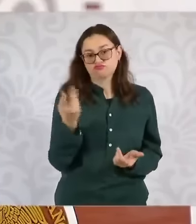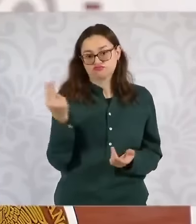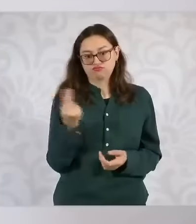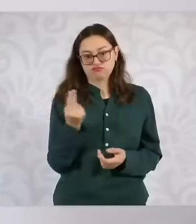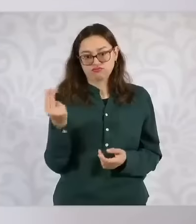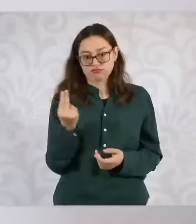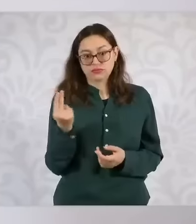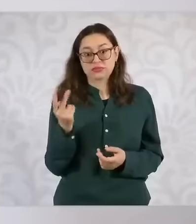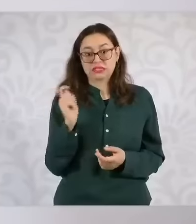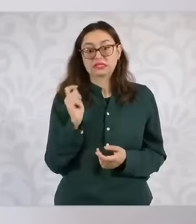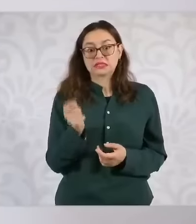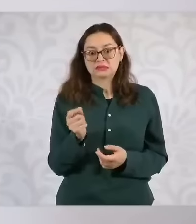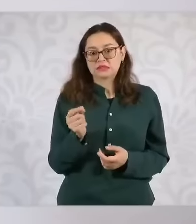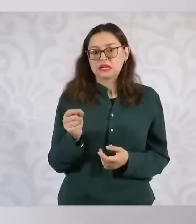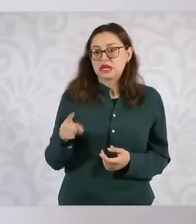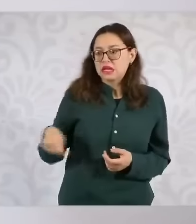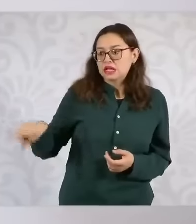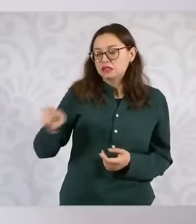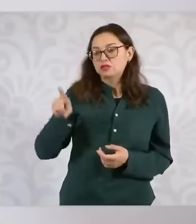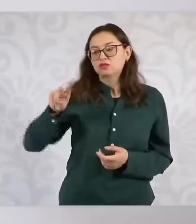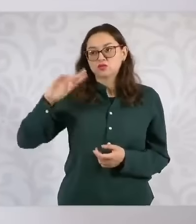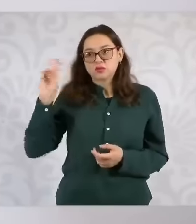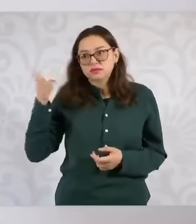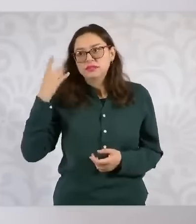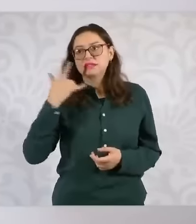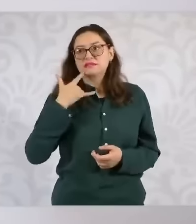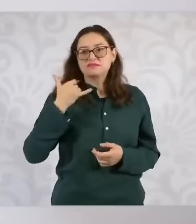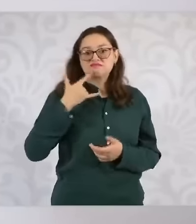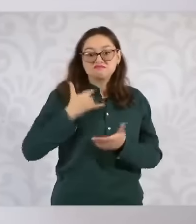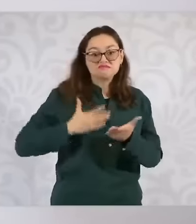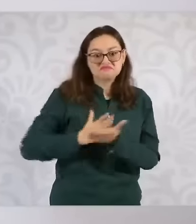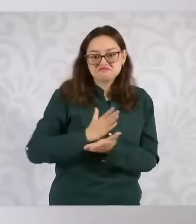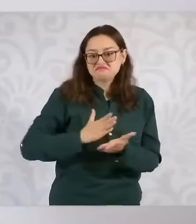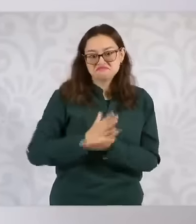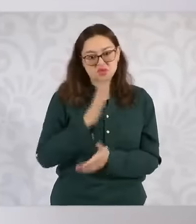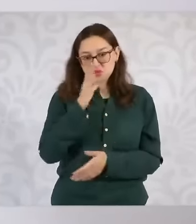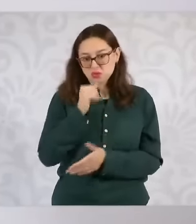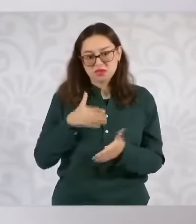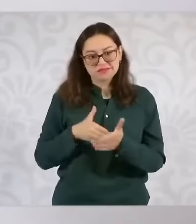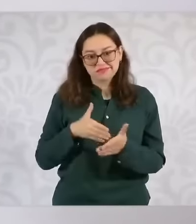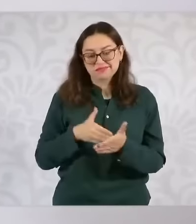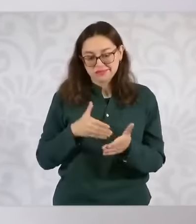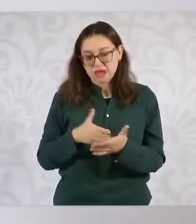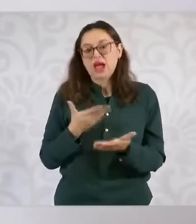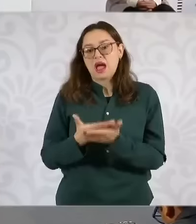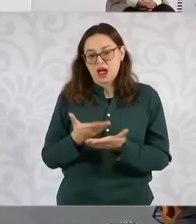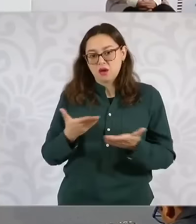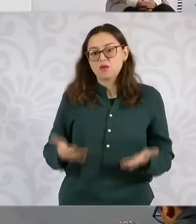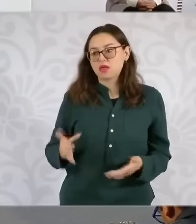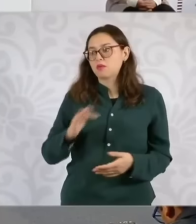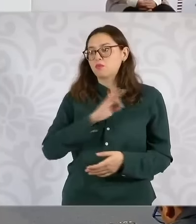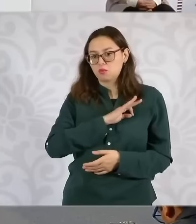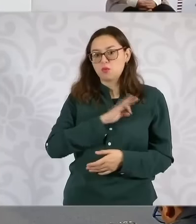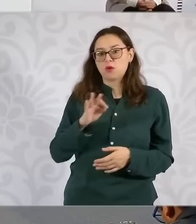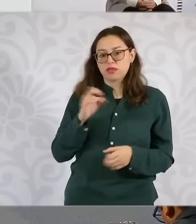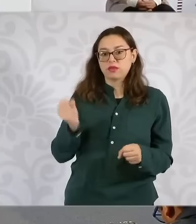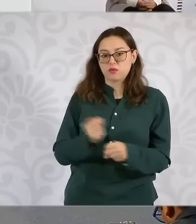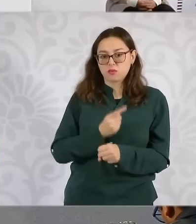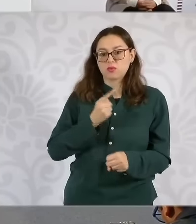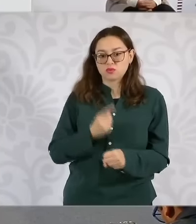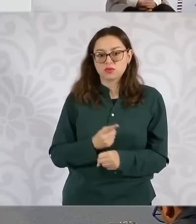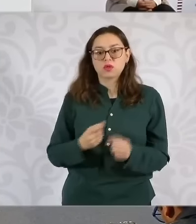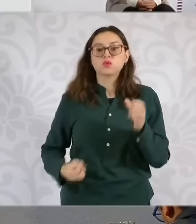las universidades estatales, a las universidades locales, podrán tener una opción con nosotros en estas